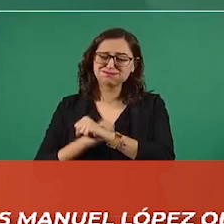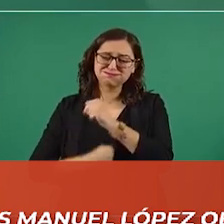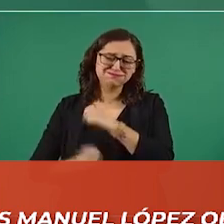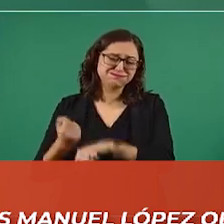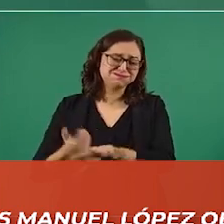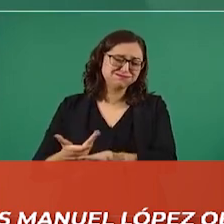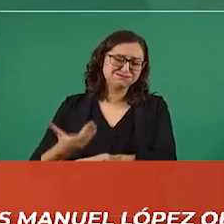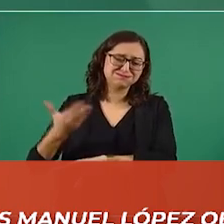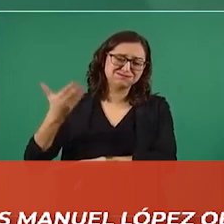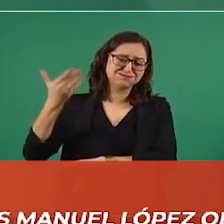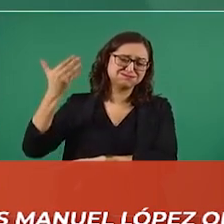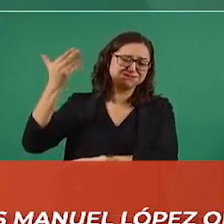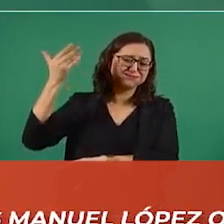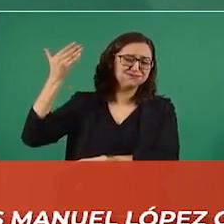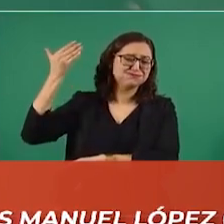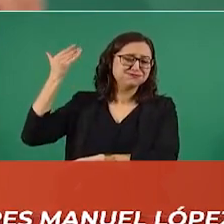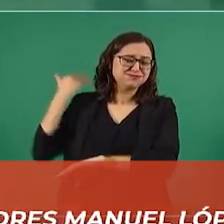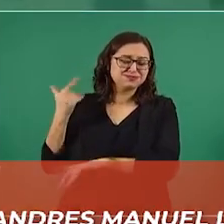Y